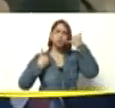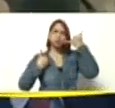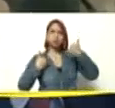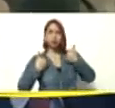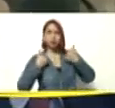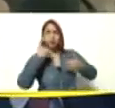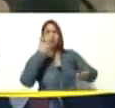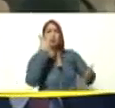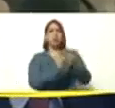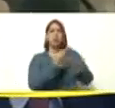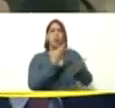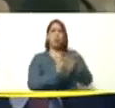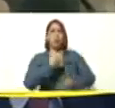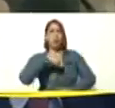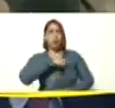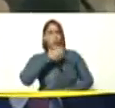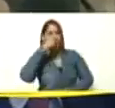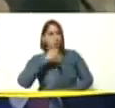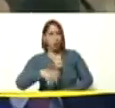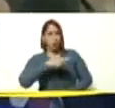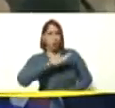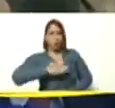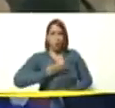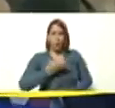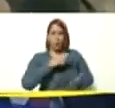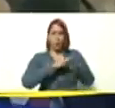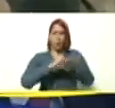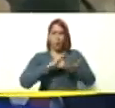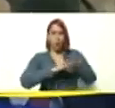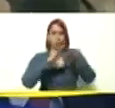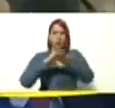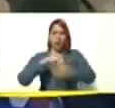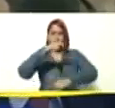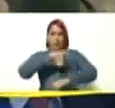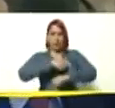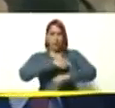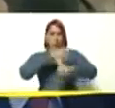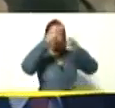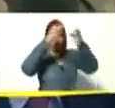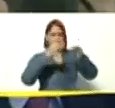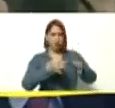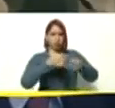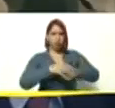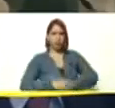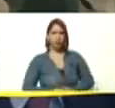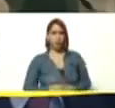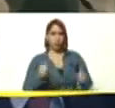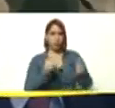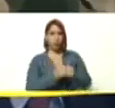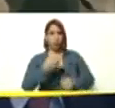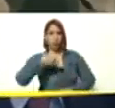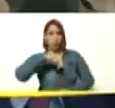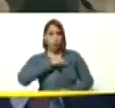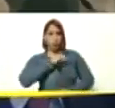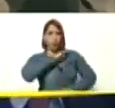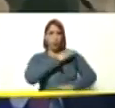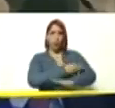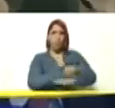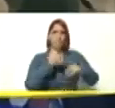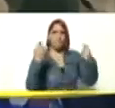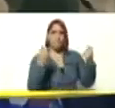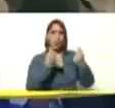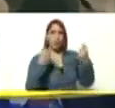de nuestro pueblo, podemos resolver en tiempo real y con nuestro poder popular